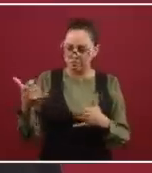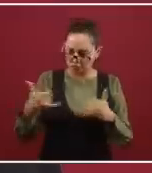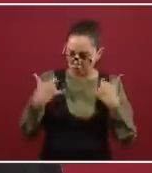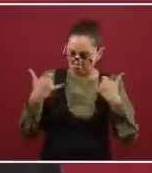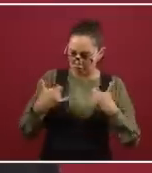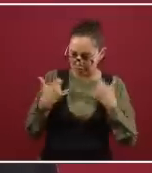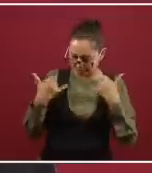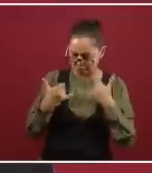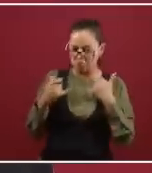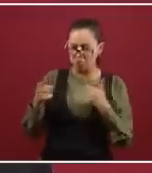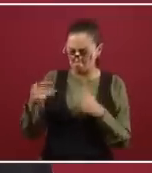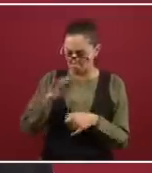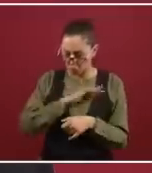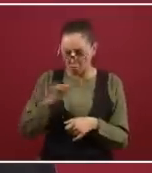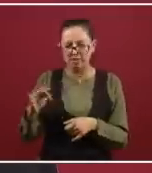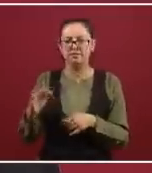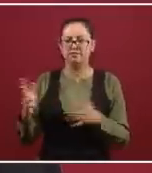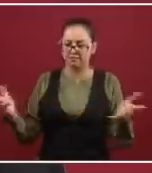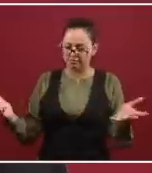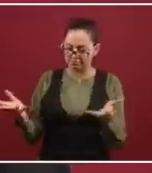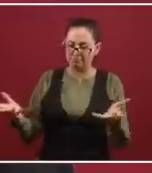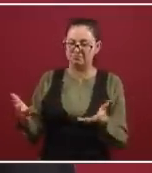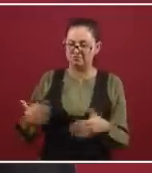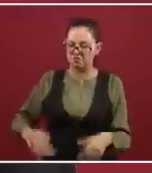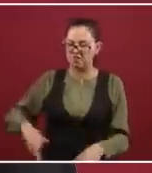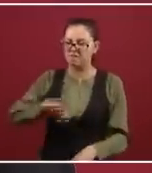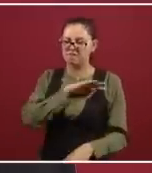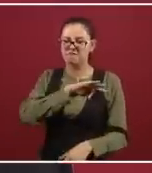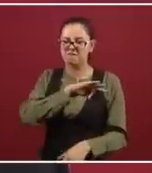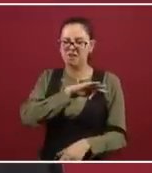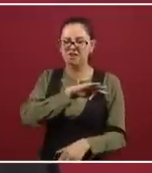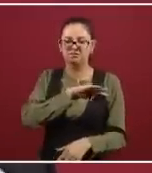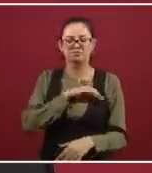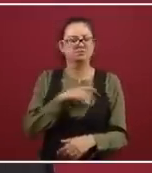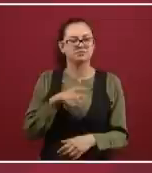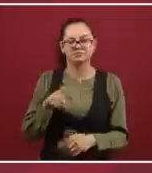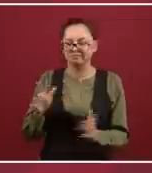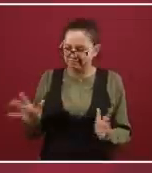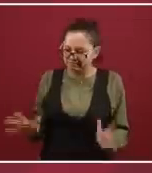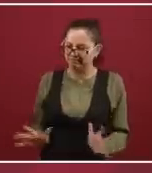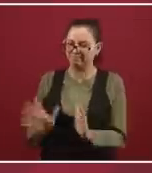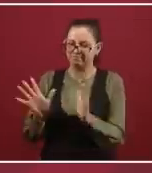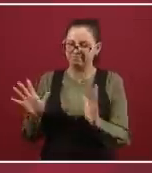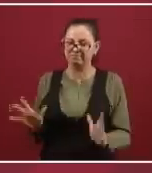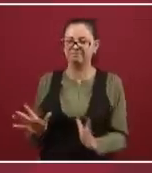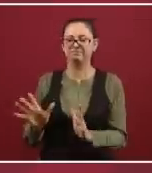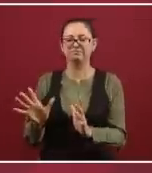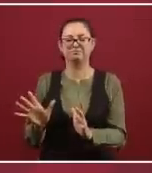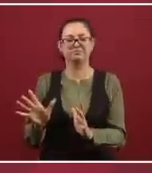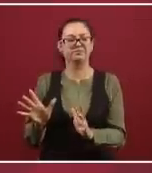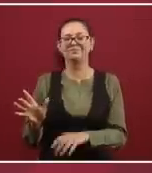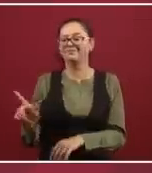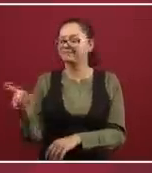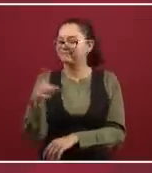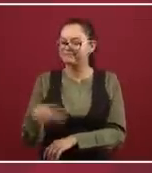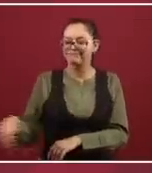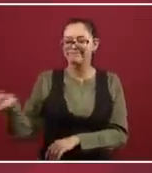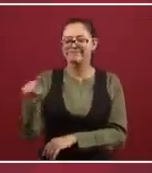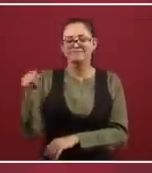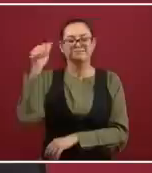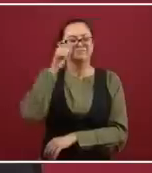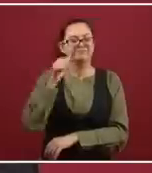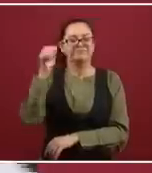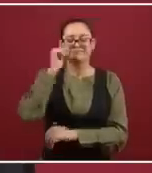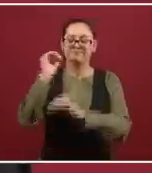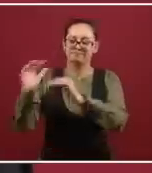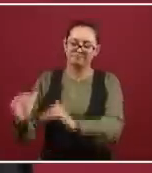México, y van a tener siempre un lugar especial. Nunca más